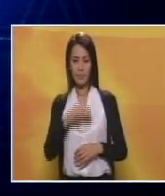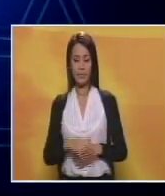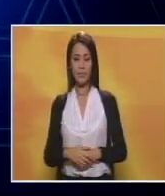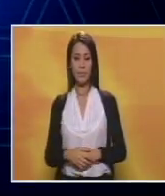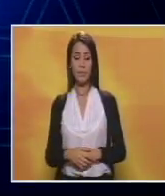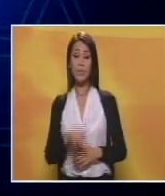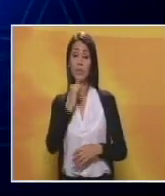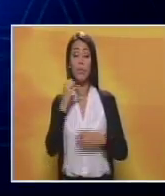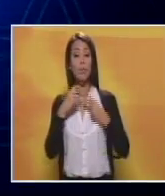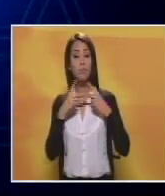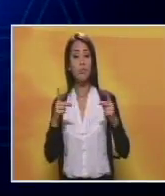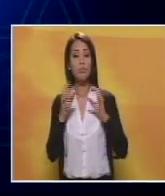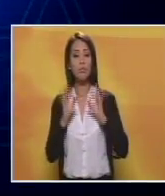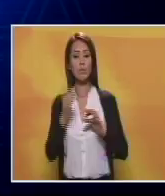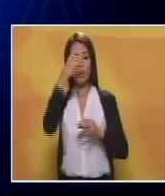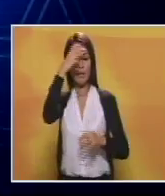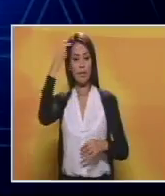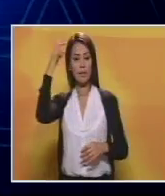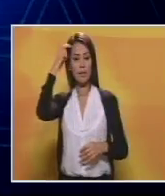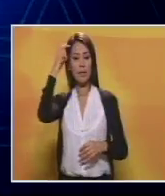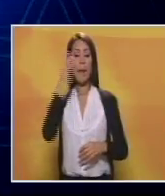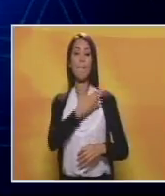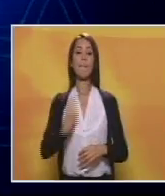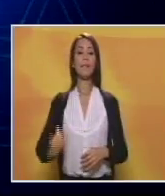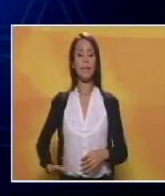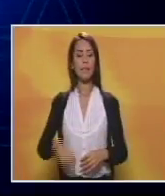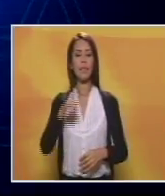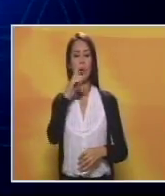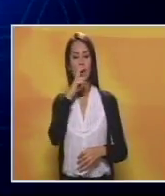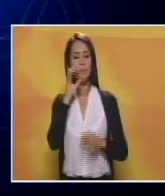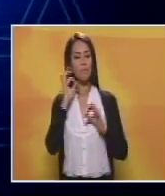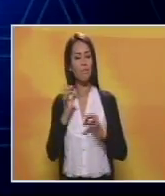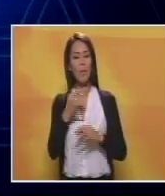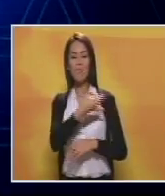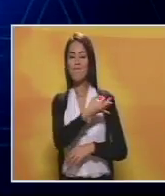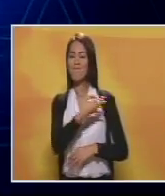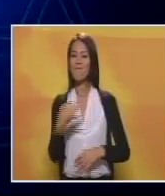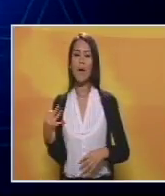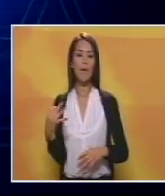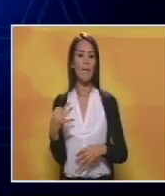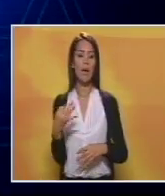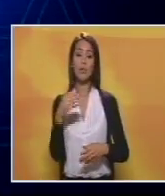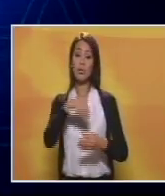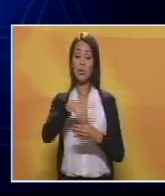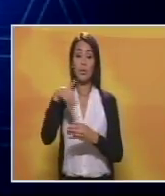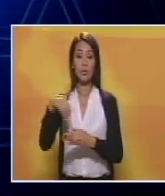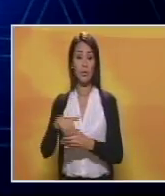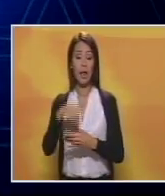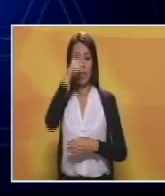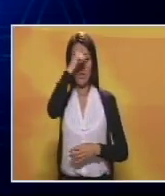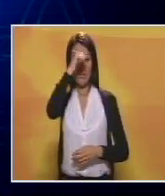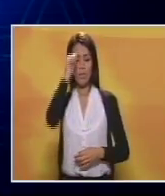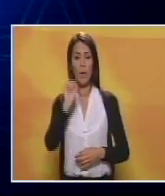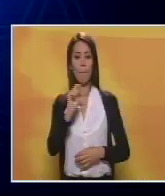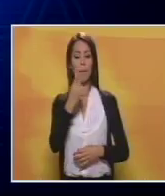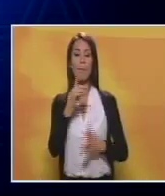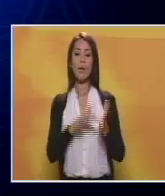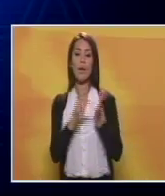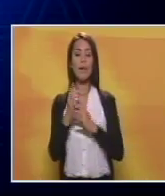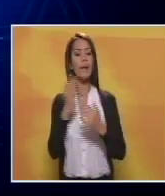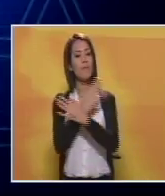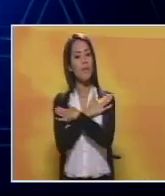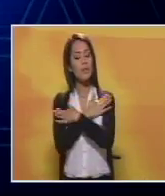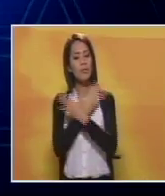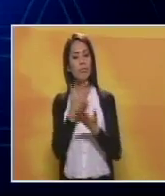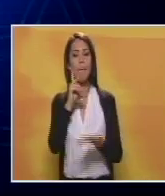la Cancillería, el presidente de la República, Nicolás Maduro, calificó de exitosa la jornada electoral celebrada este domingo, 1 de abril, y felicitó